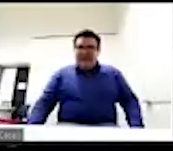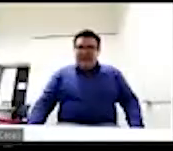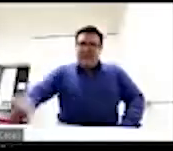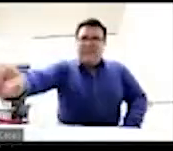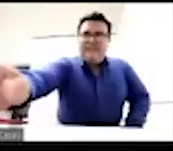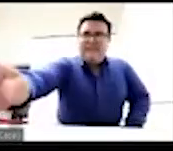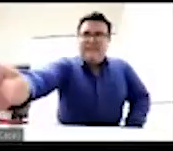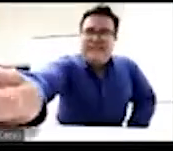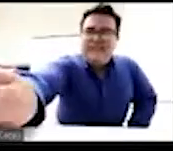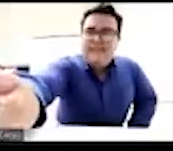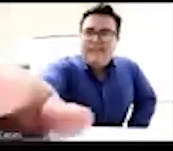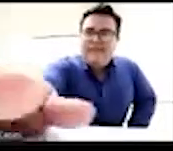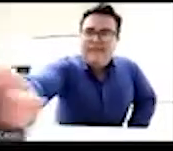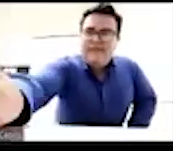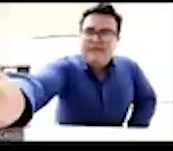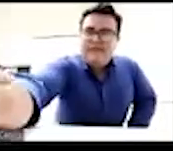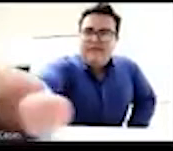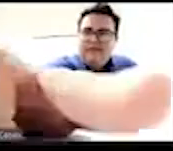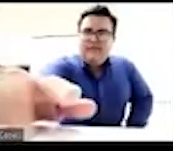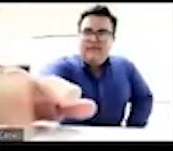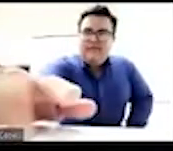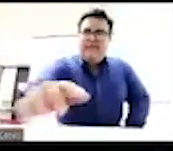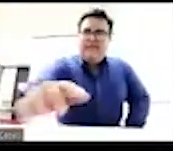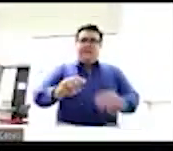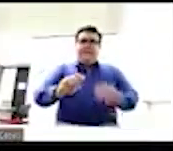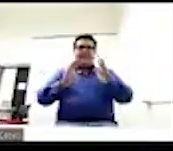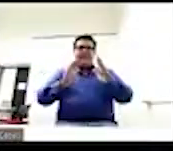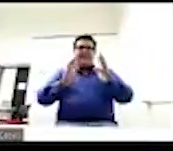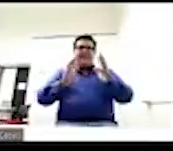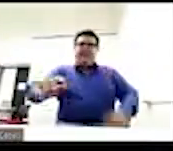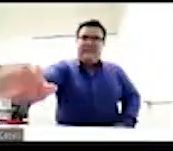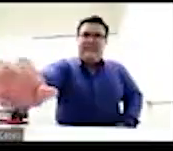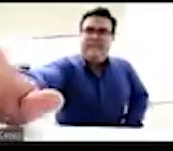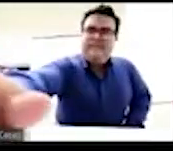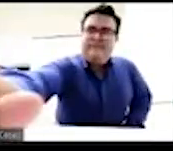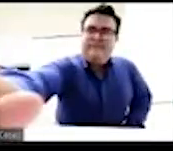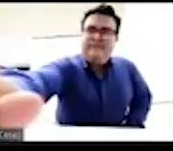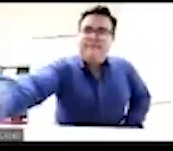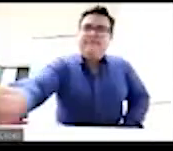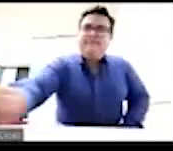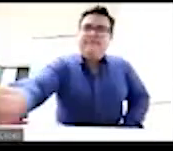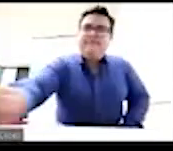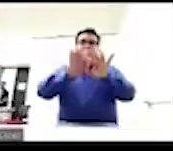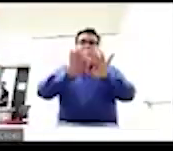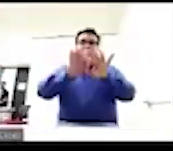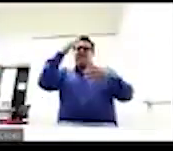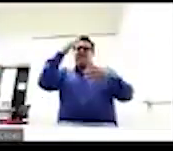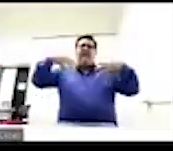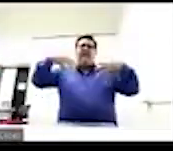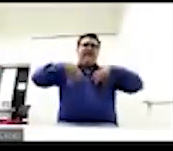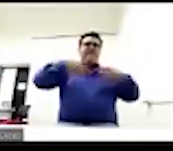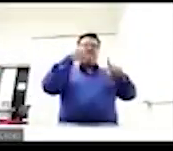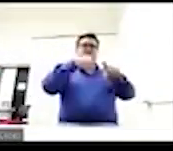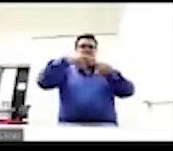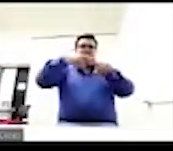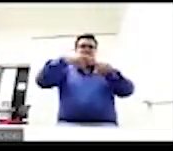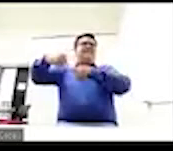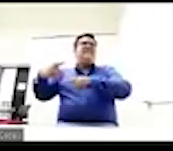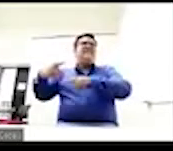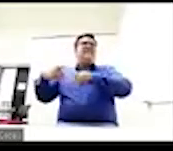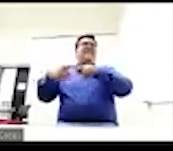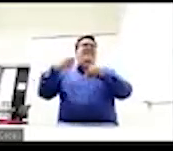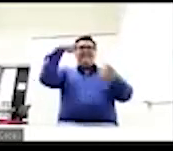hace sobrevivir y sobresalir no solo en su especie, sino en el mundo. Cada animal tiene su